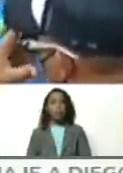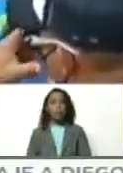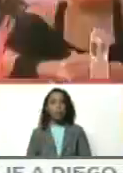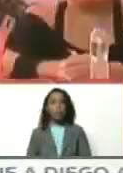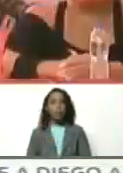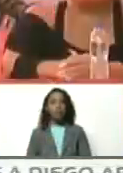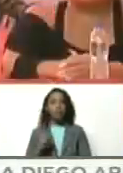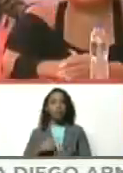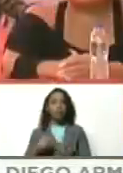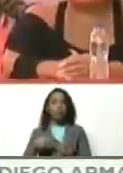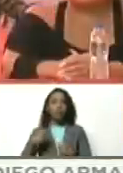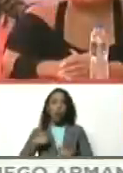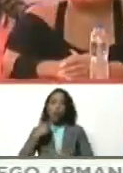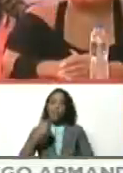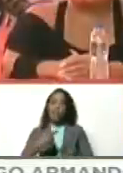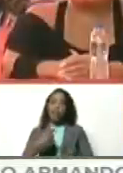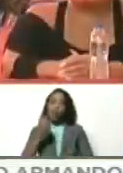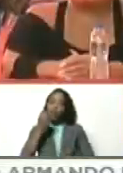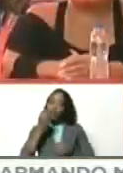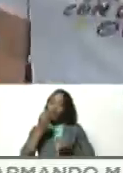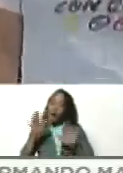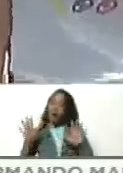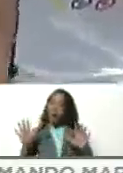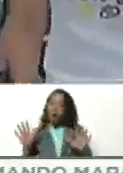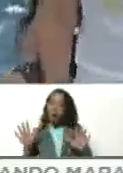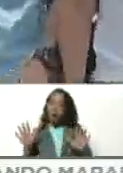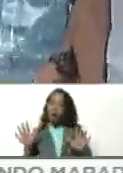Y entonces yo le dije, bueno,